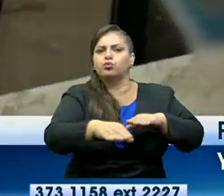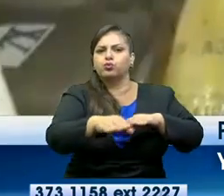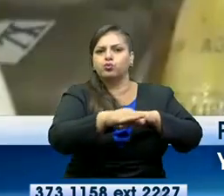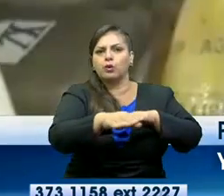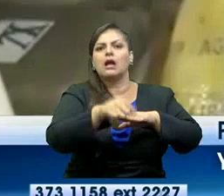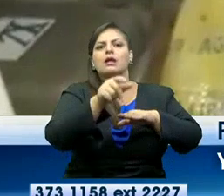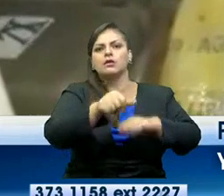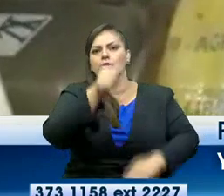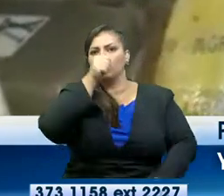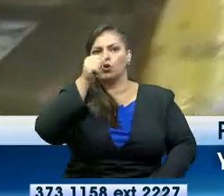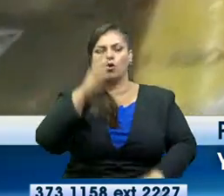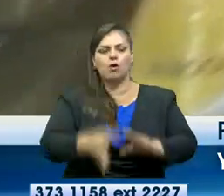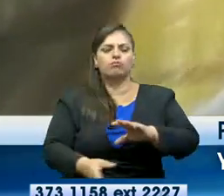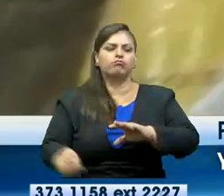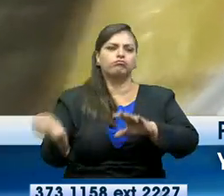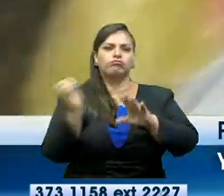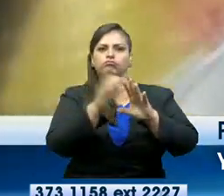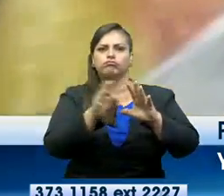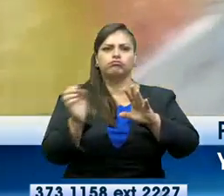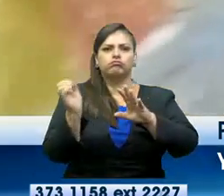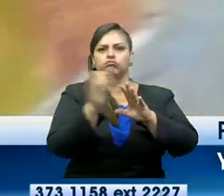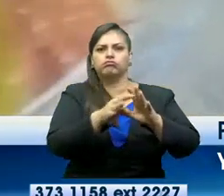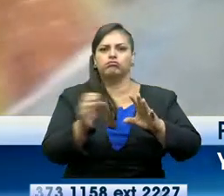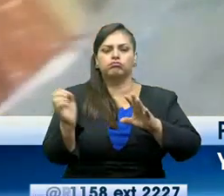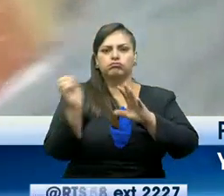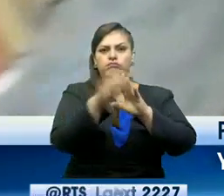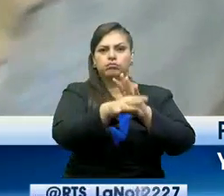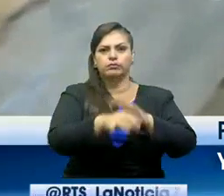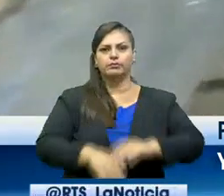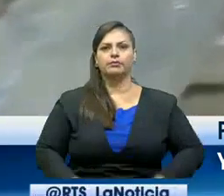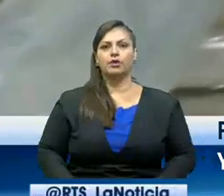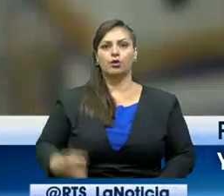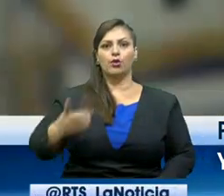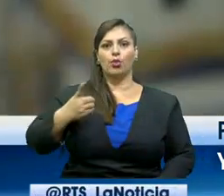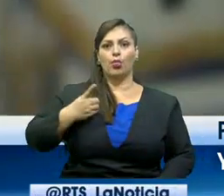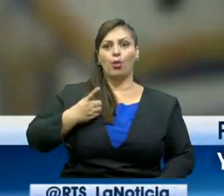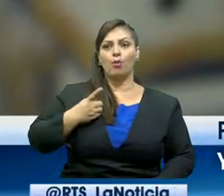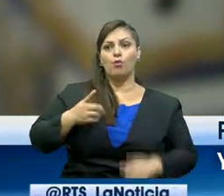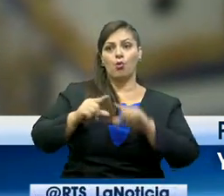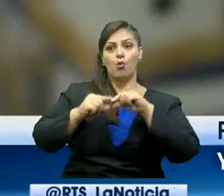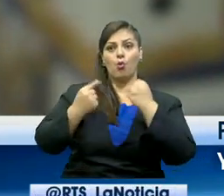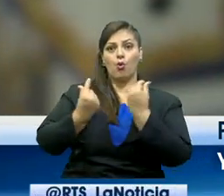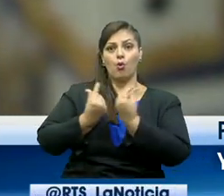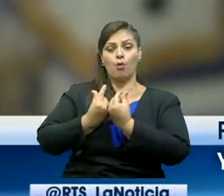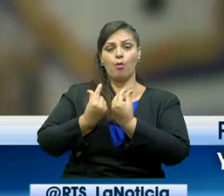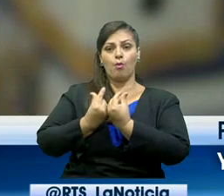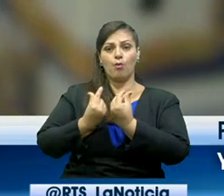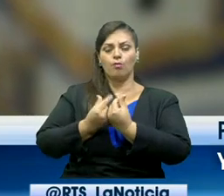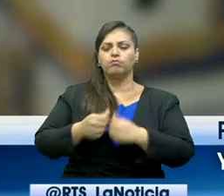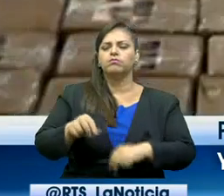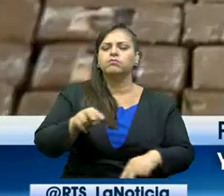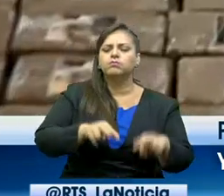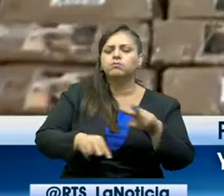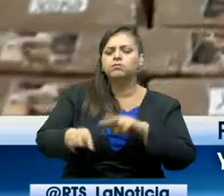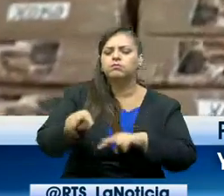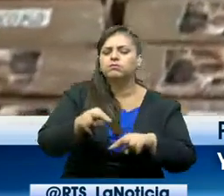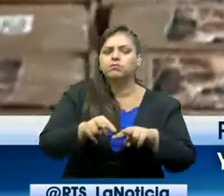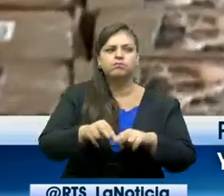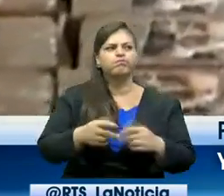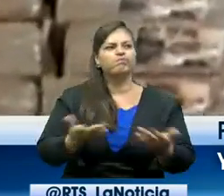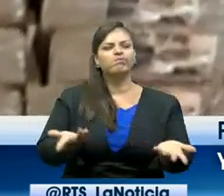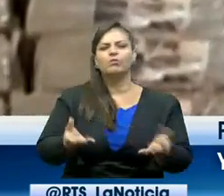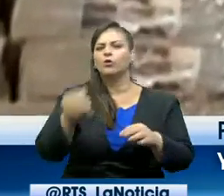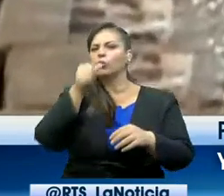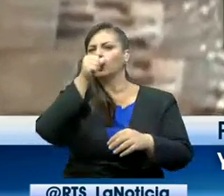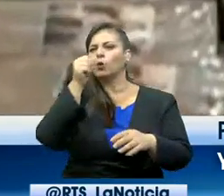acopio. Las organizaciones dueñas del cargamento buscaban camuflar los bloques en cajas de banano para luego contaminar los contenedores